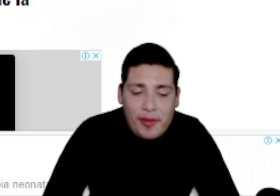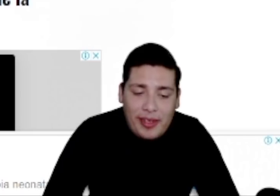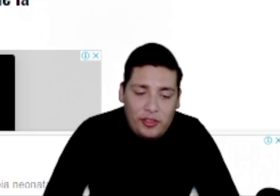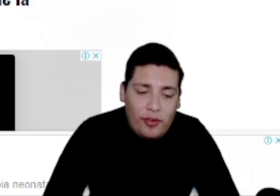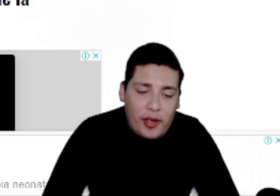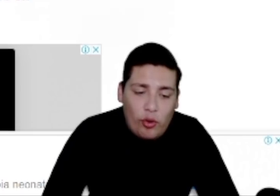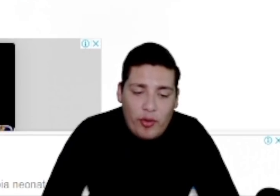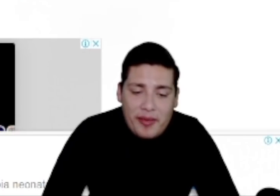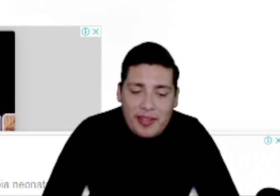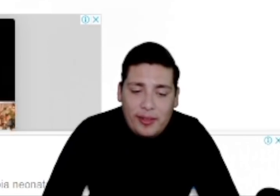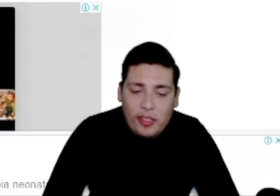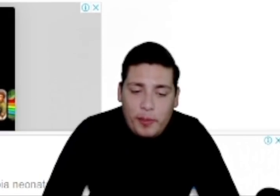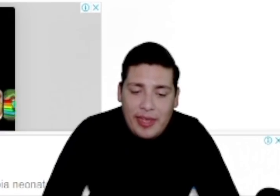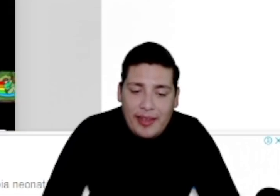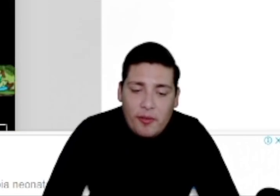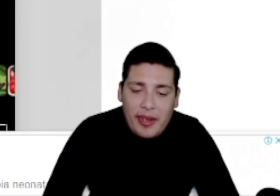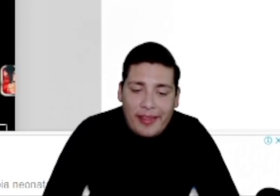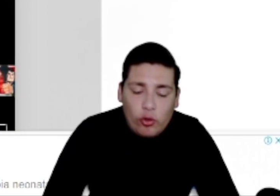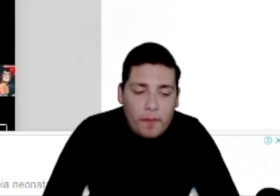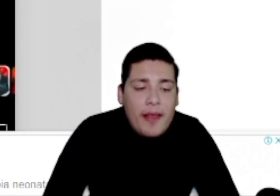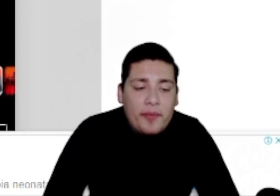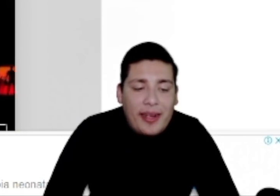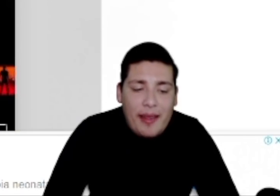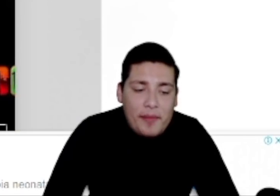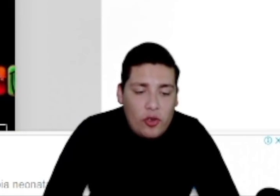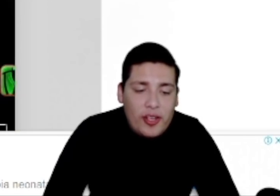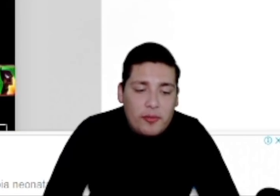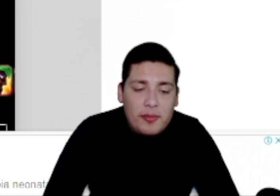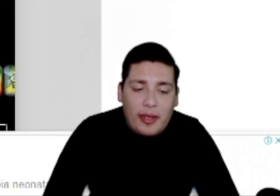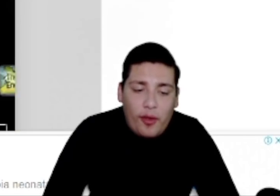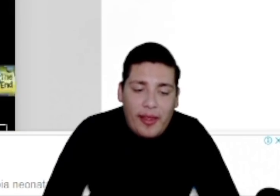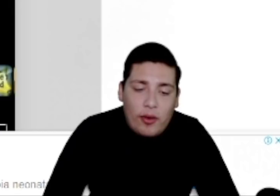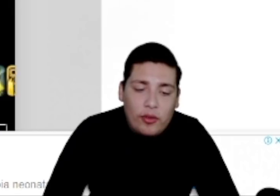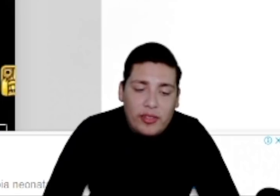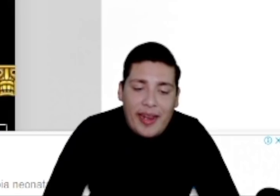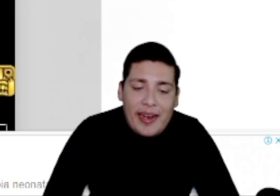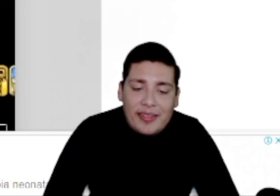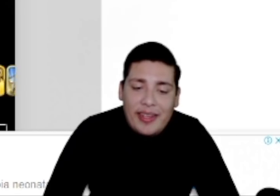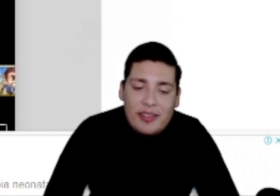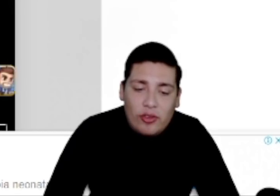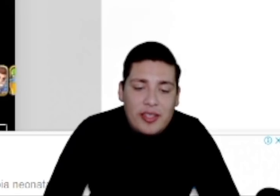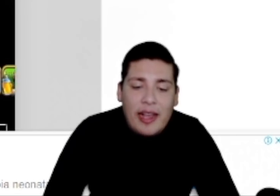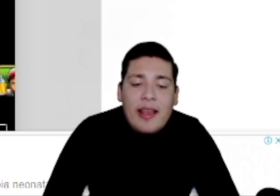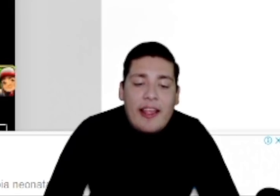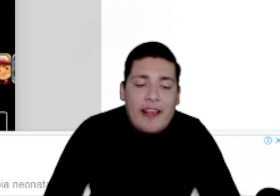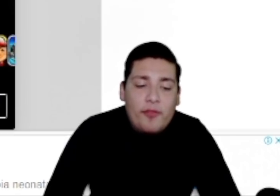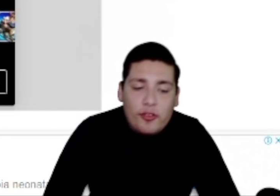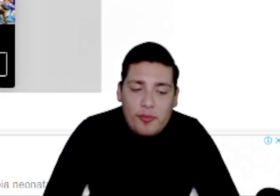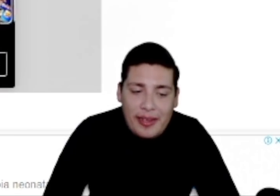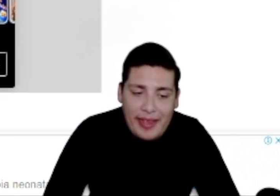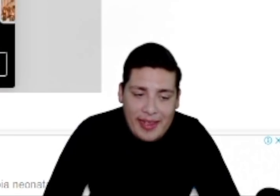misma publicación recordó una investigación especial denominada Tulum, Tierra de Ambiciones, misma que fue dada a conocer en Aristeguis Noticia